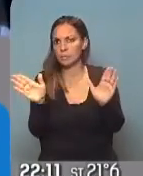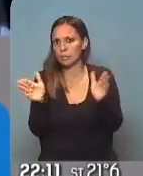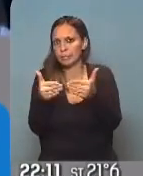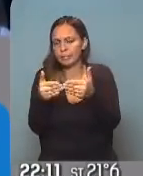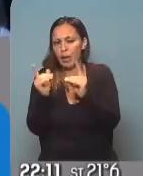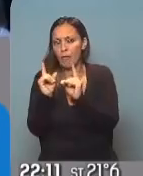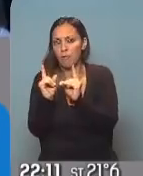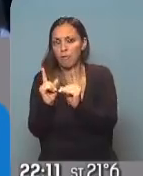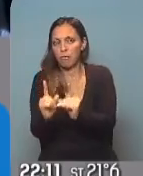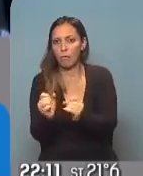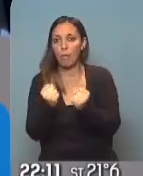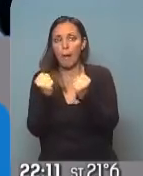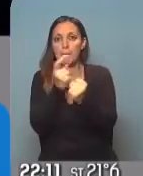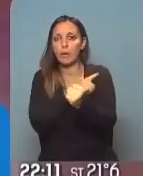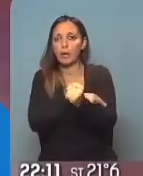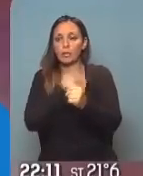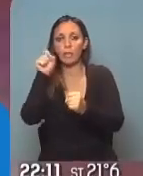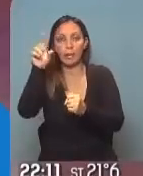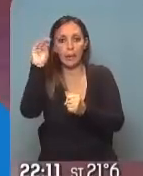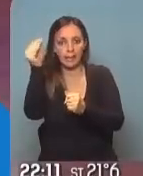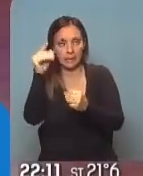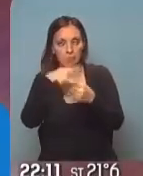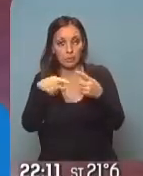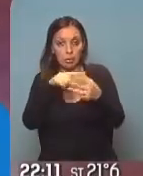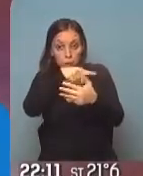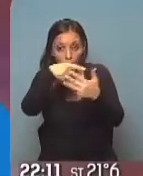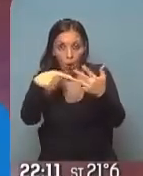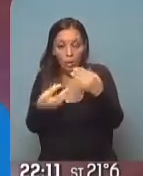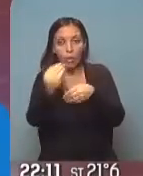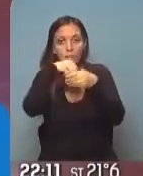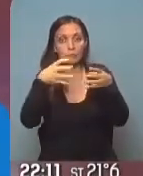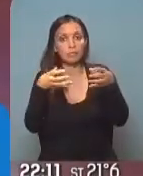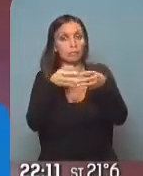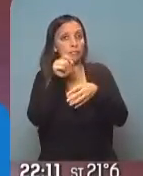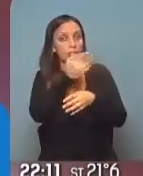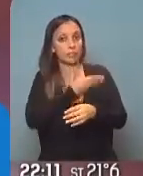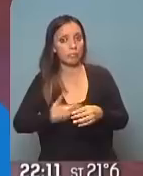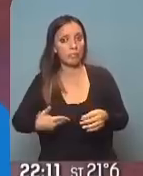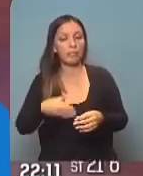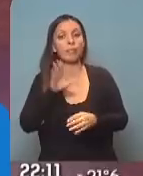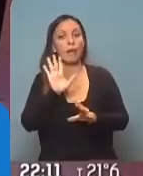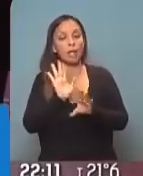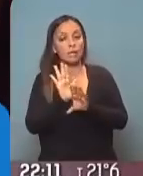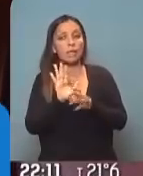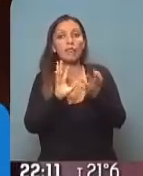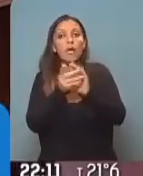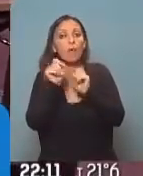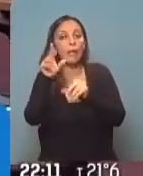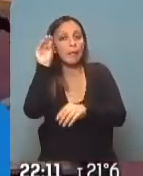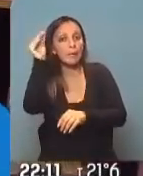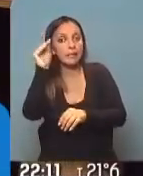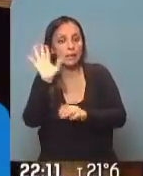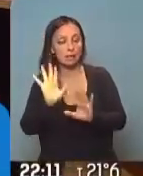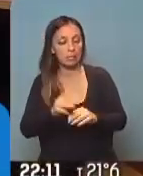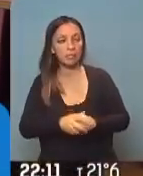Brasil, más poderoso de la derecha extrema brasileña. Es decir, Brasil va a un gabinete muy conservador con estos tres